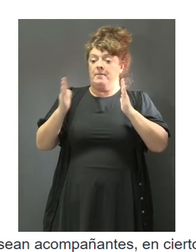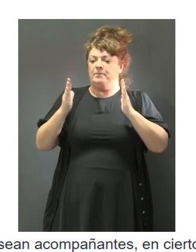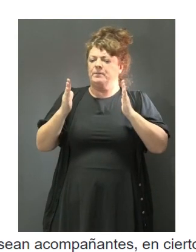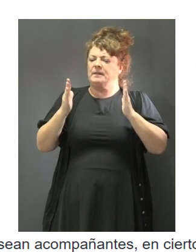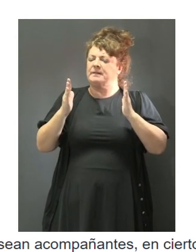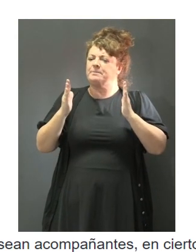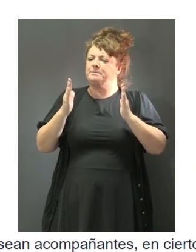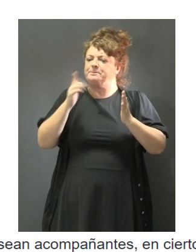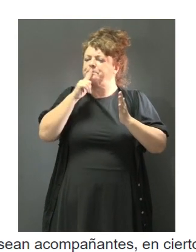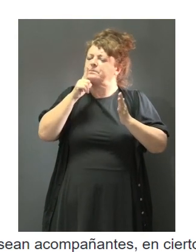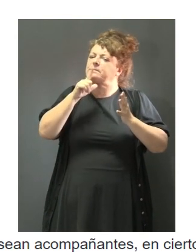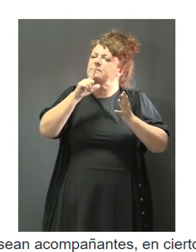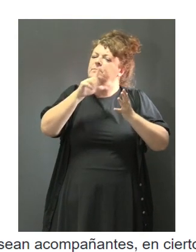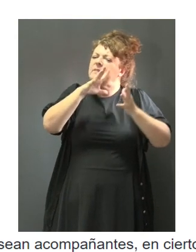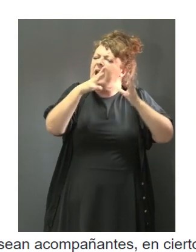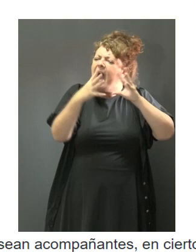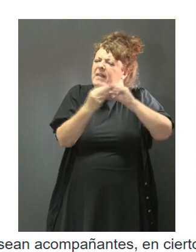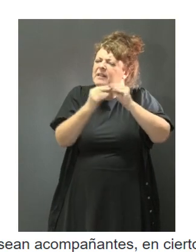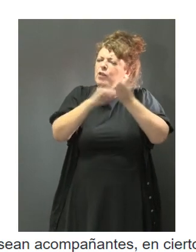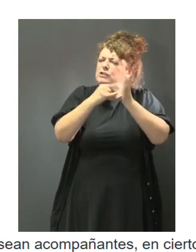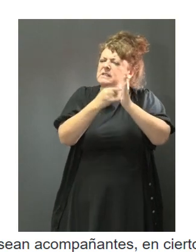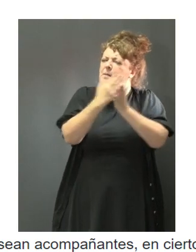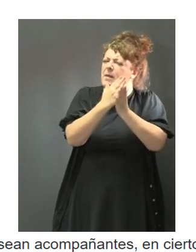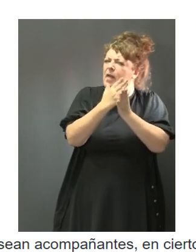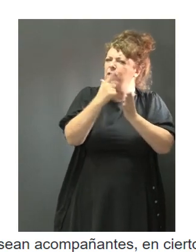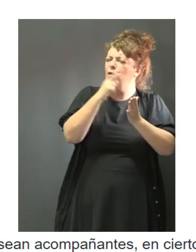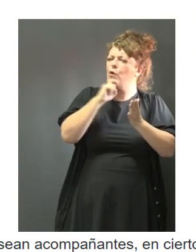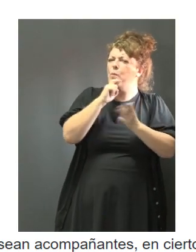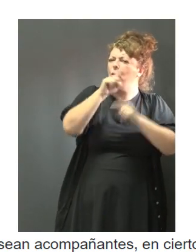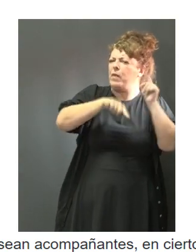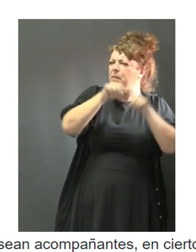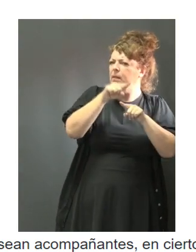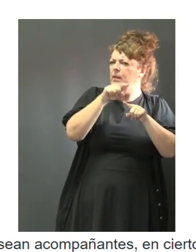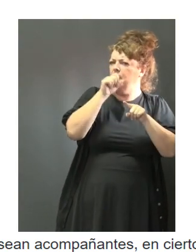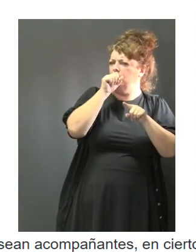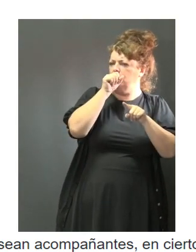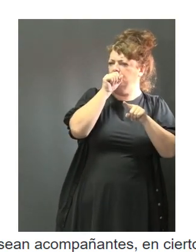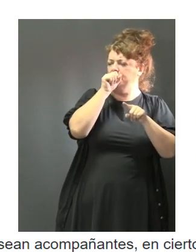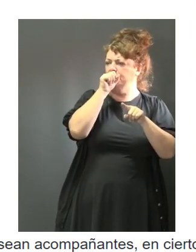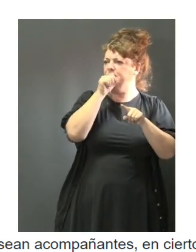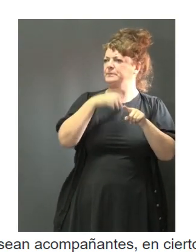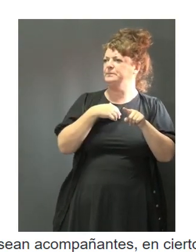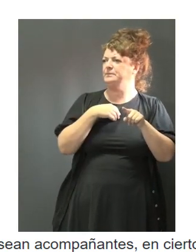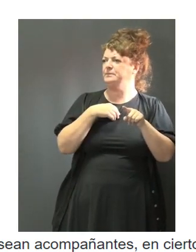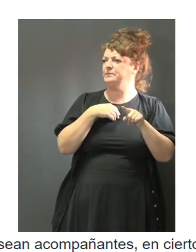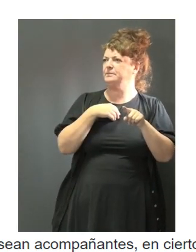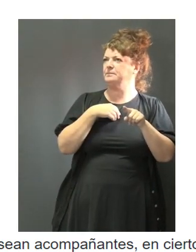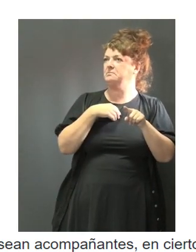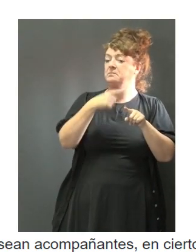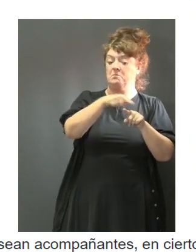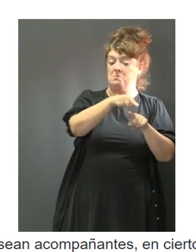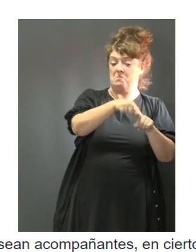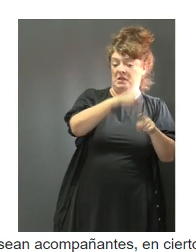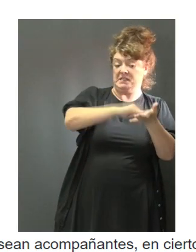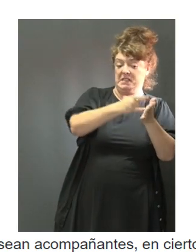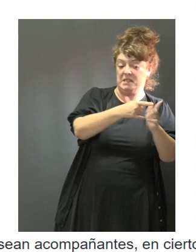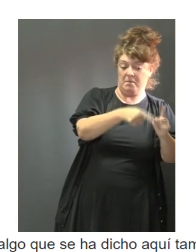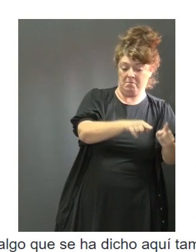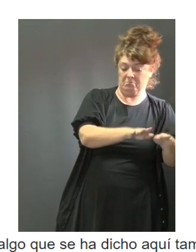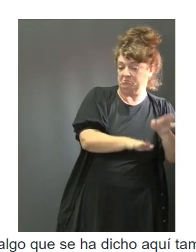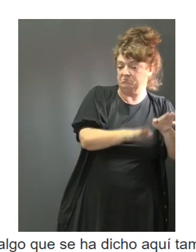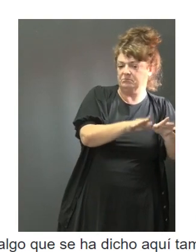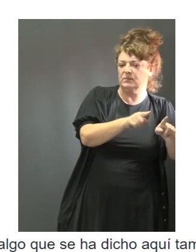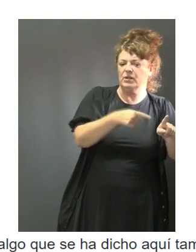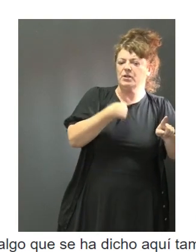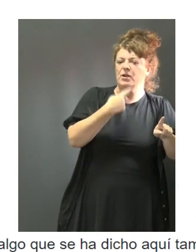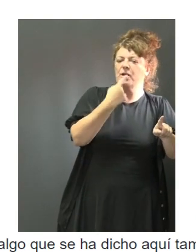personalización, la adaptación de los sistemas, ¿no? No es lo mismo, alguna gente podrá, si quiere tener un sistema que le recuerde las medicinas, a lo mejor para alguien lo tienes que